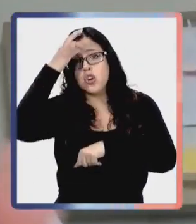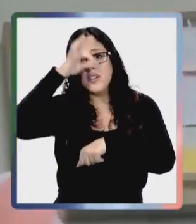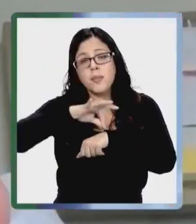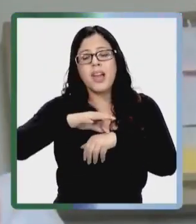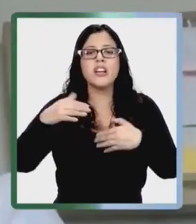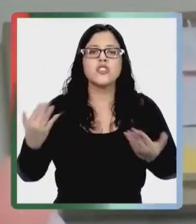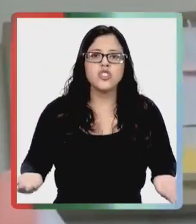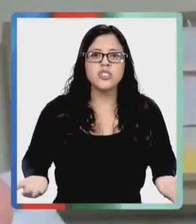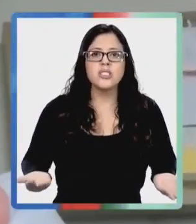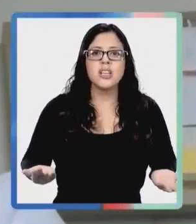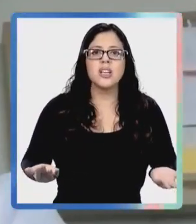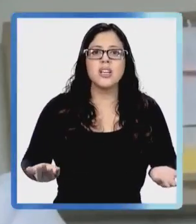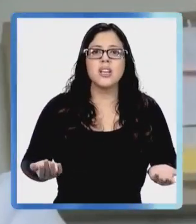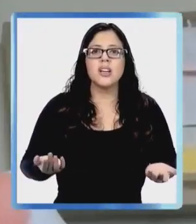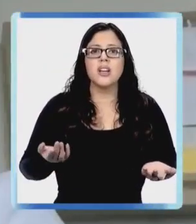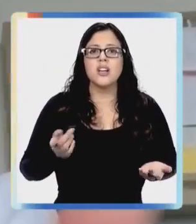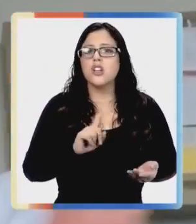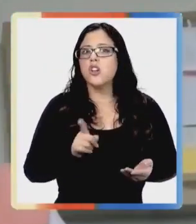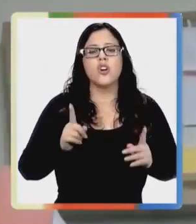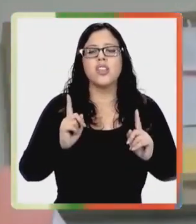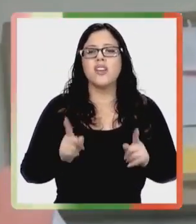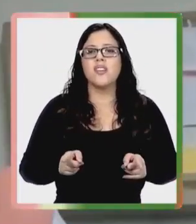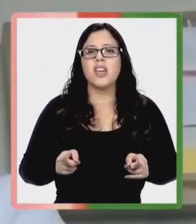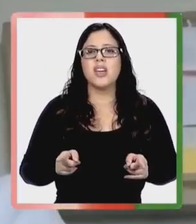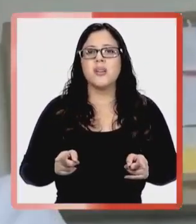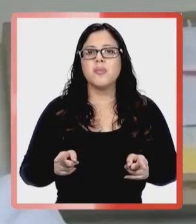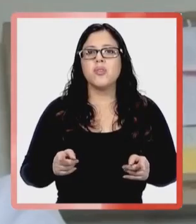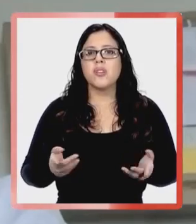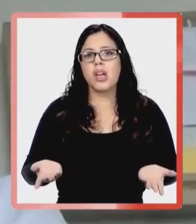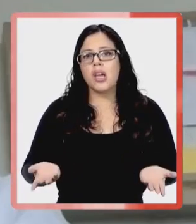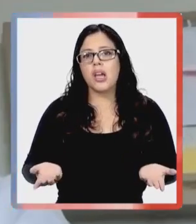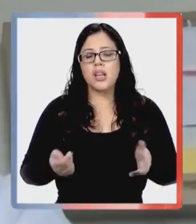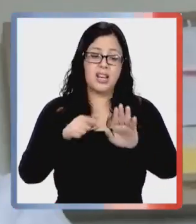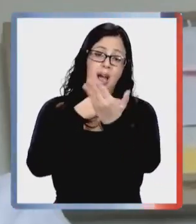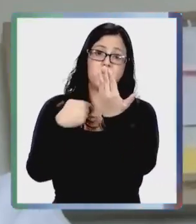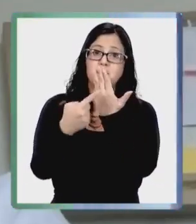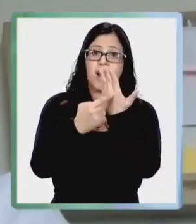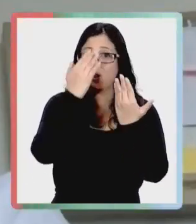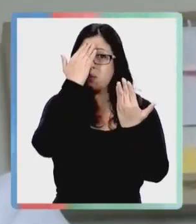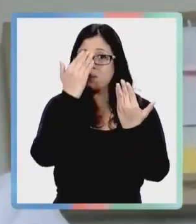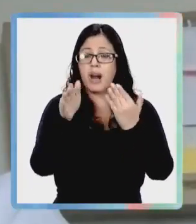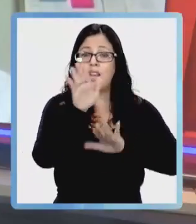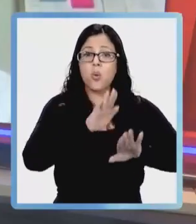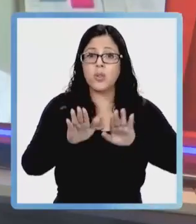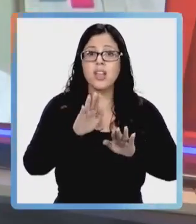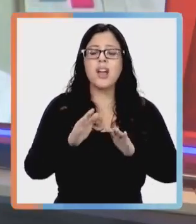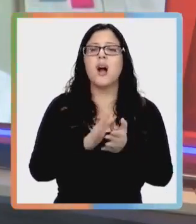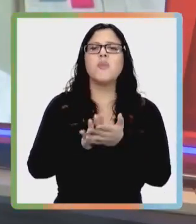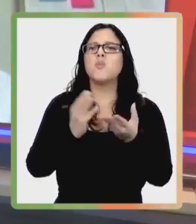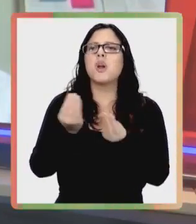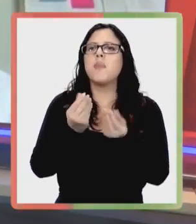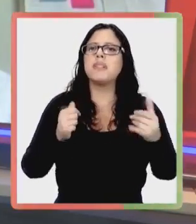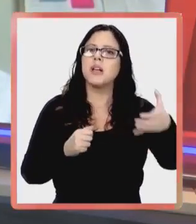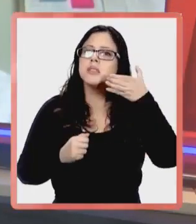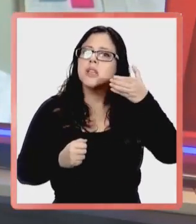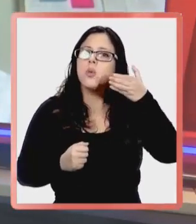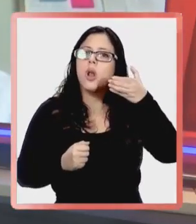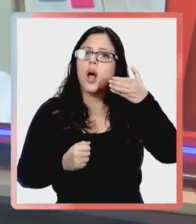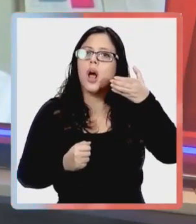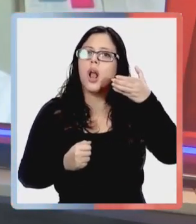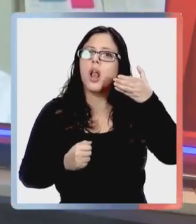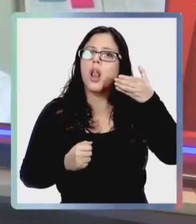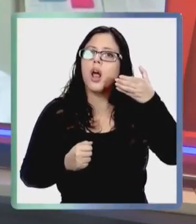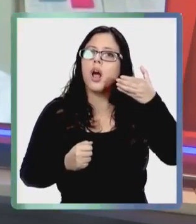son los estáfilos. Entonces, por lo tanto, tampoco debemos tener las manos irritadas o mal cuidadas. ¿Y qué pasa, por ejemplo, con el teléfono